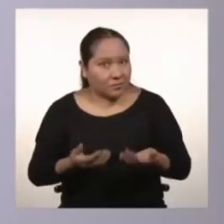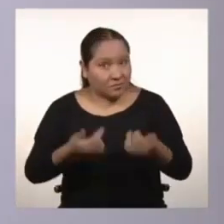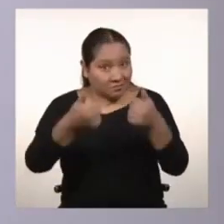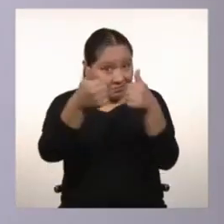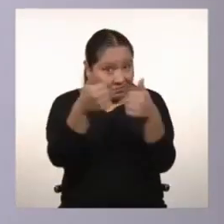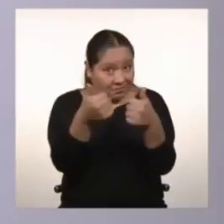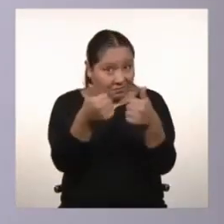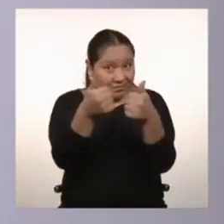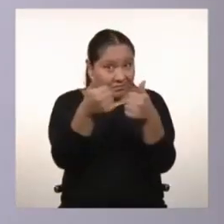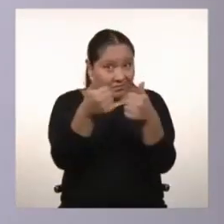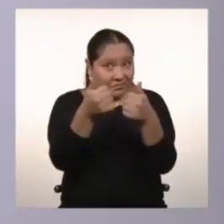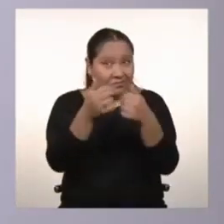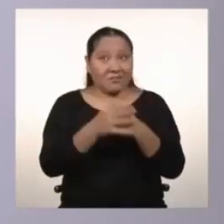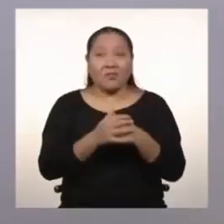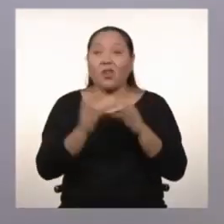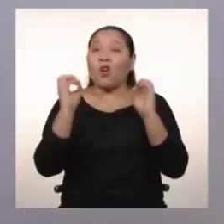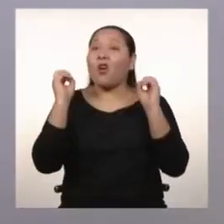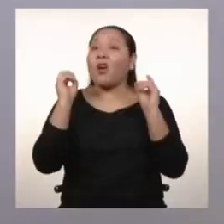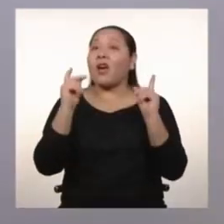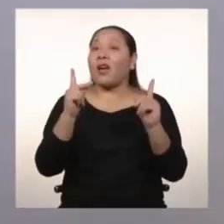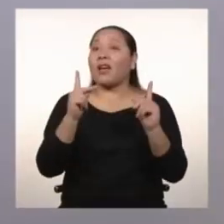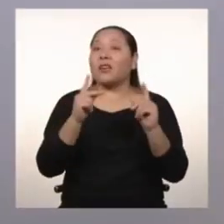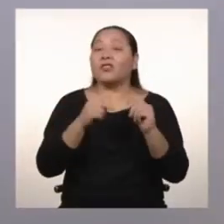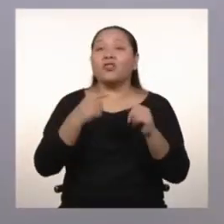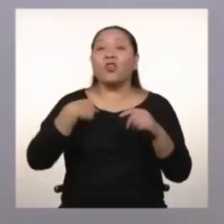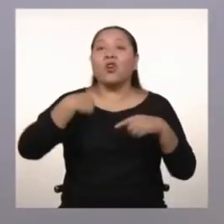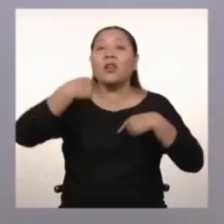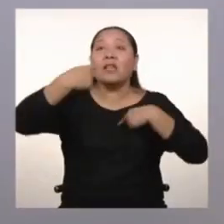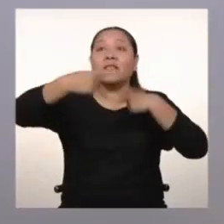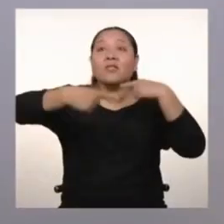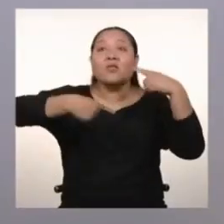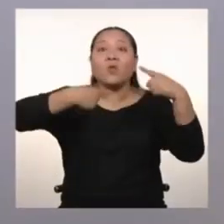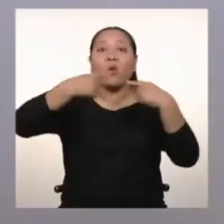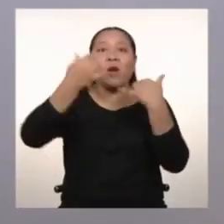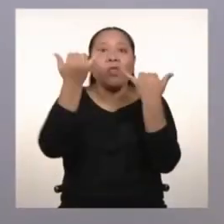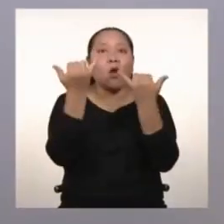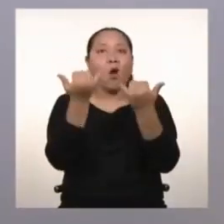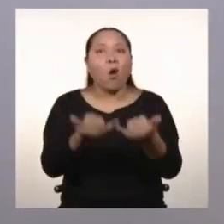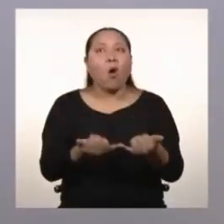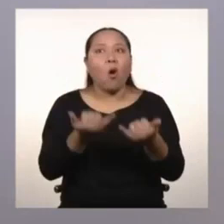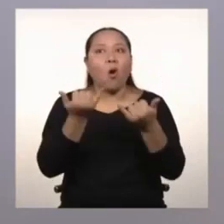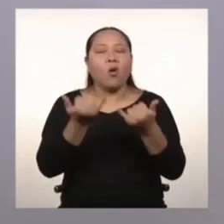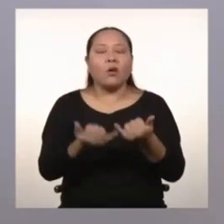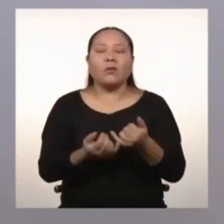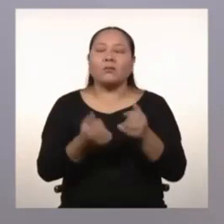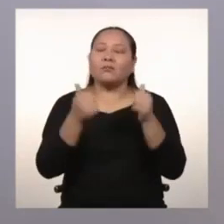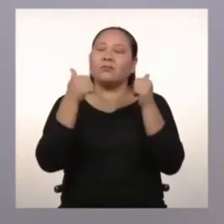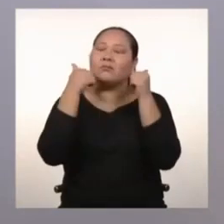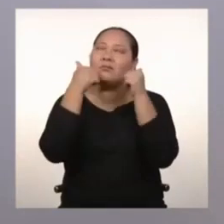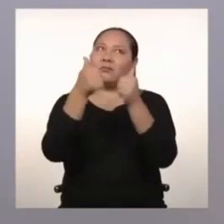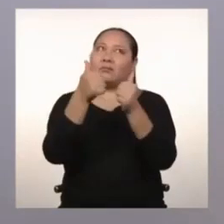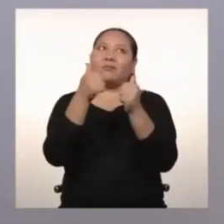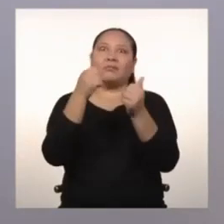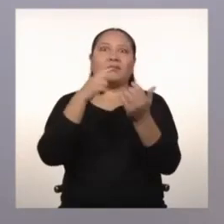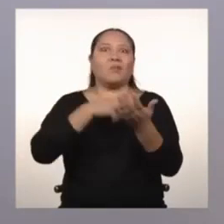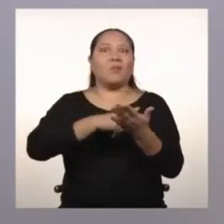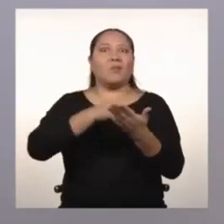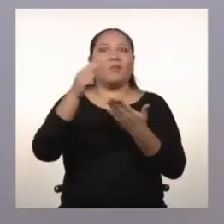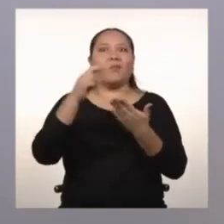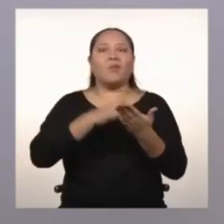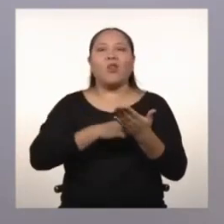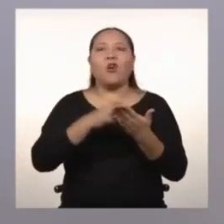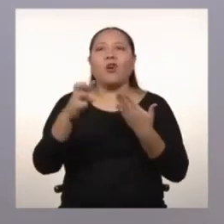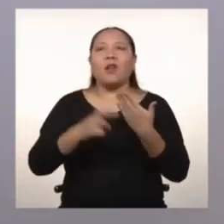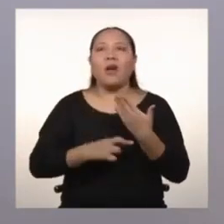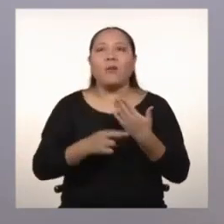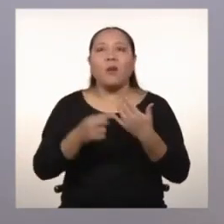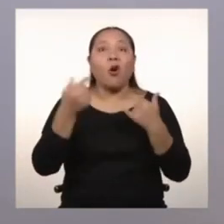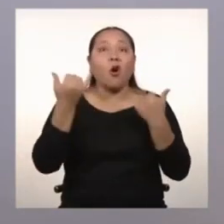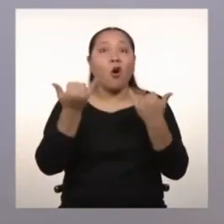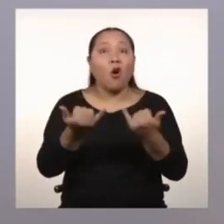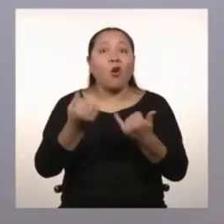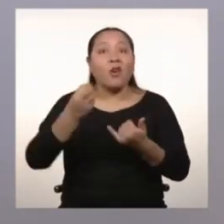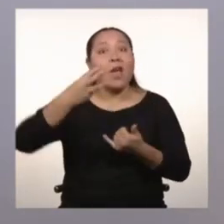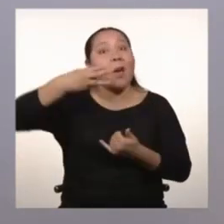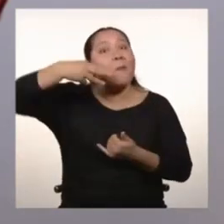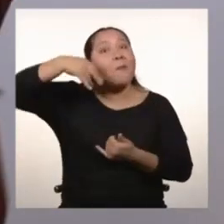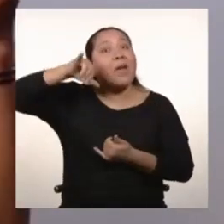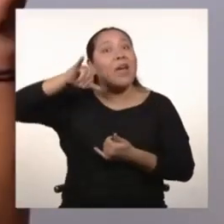bien? Bueno, les cuento que hoy será un super programa, porque hoy es miércoles